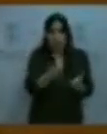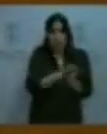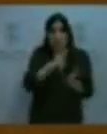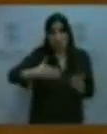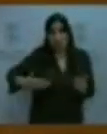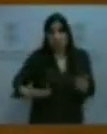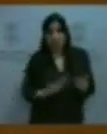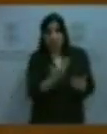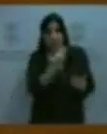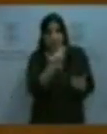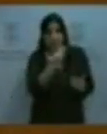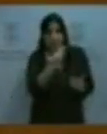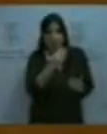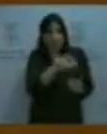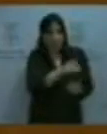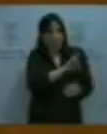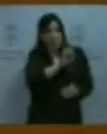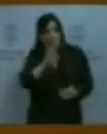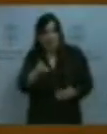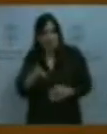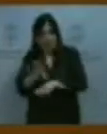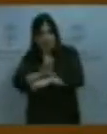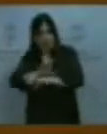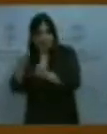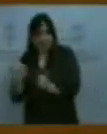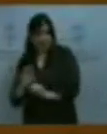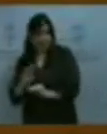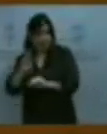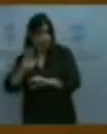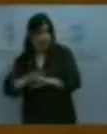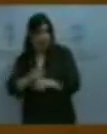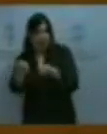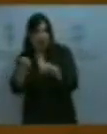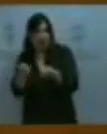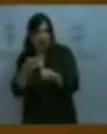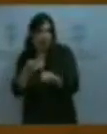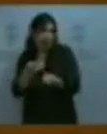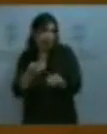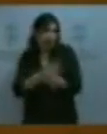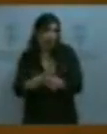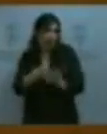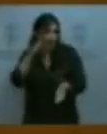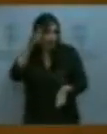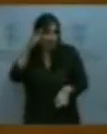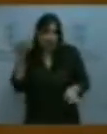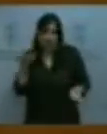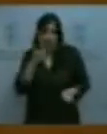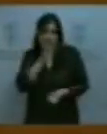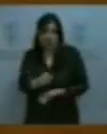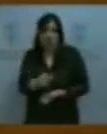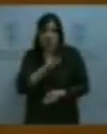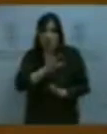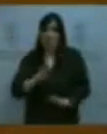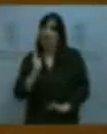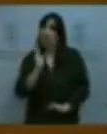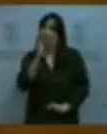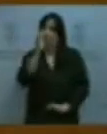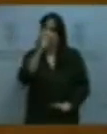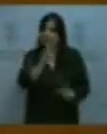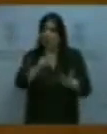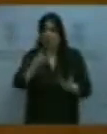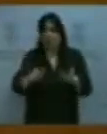insulto a quienes está sufriendo el problema, que son los miles de ganaderos o los cientos de ganaderos, para no exagerar, que están